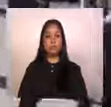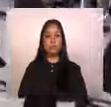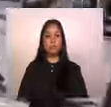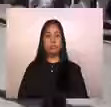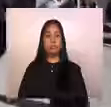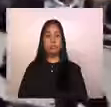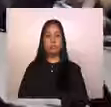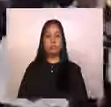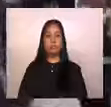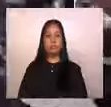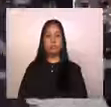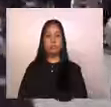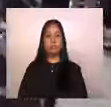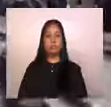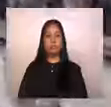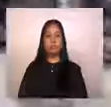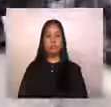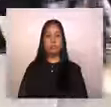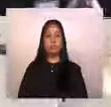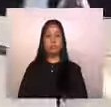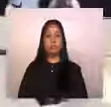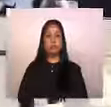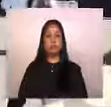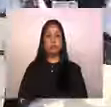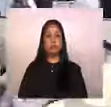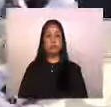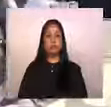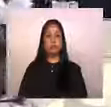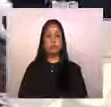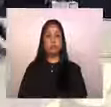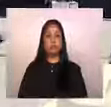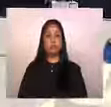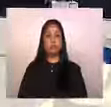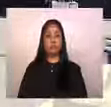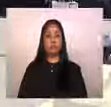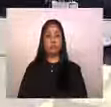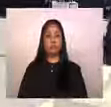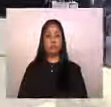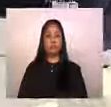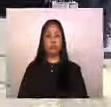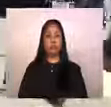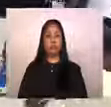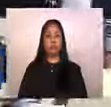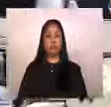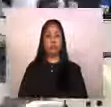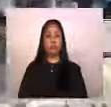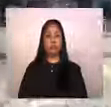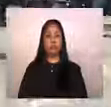Thank you.